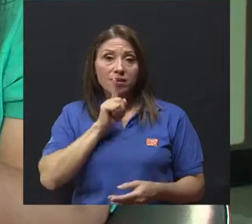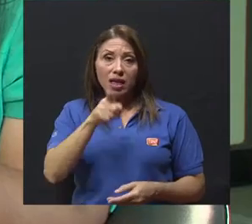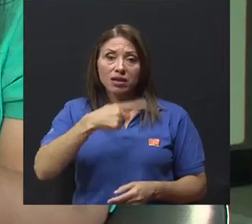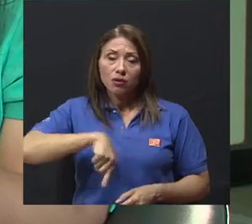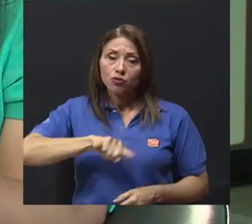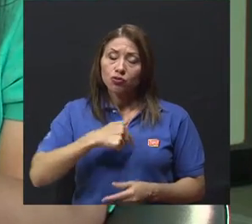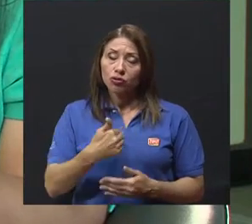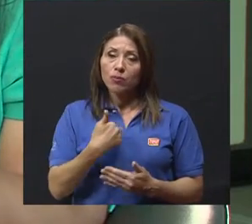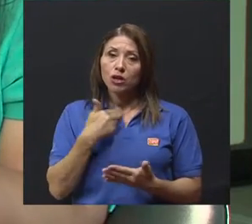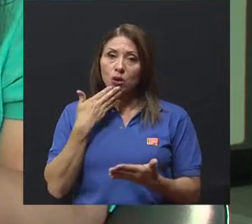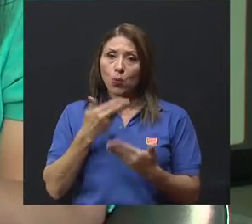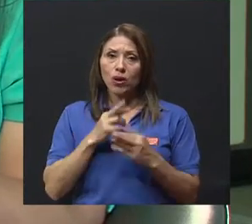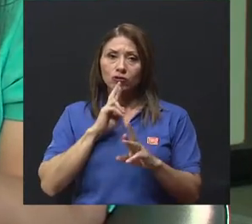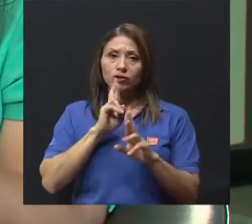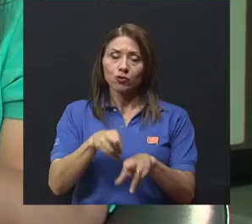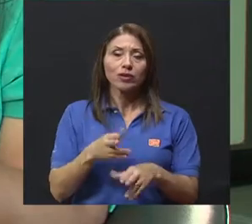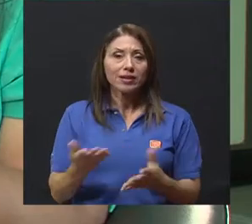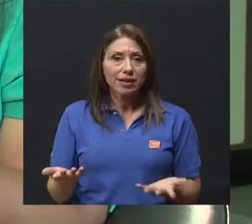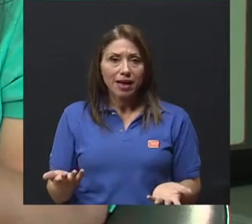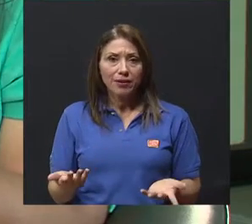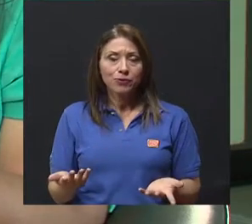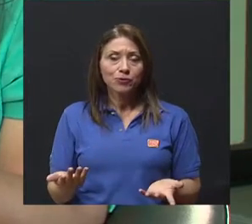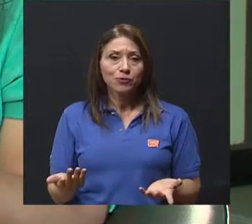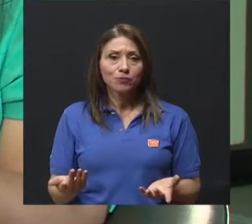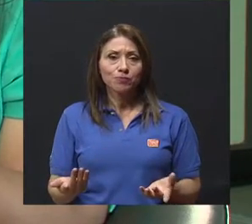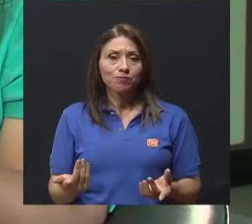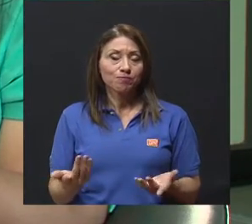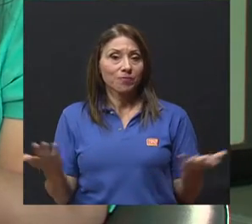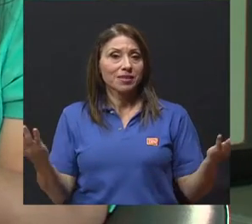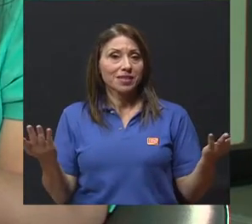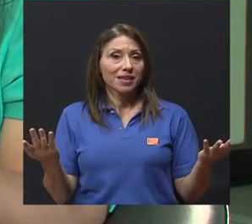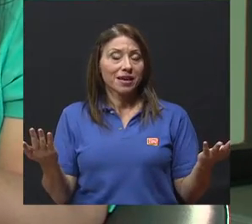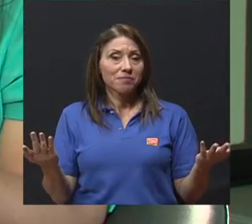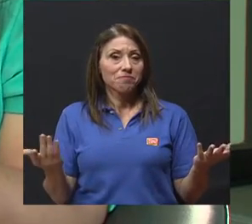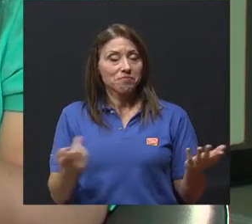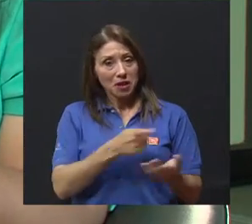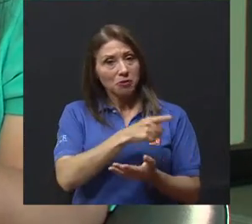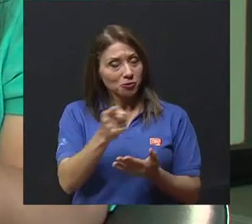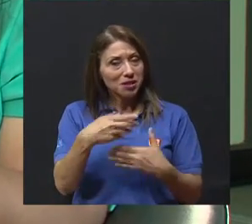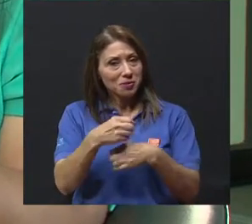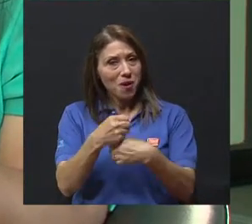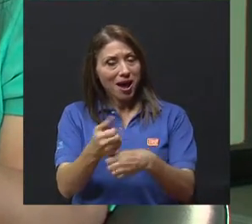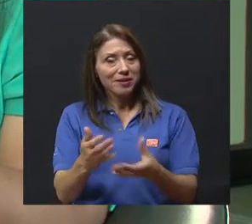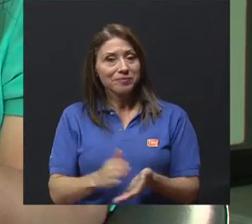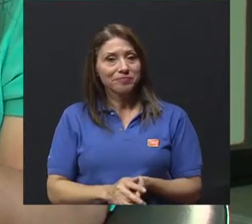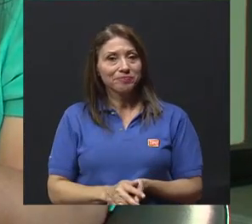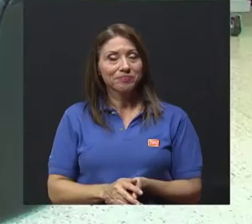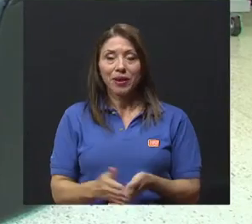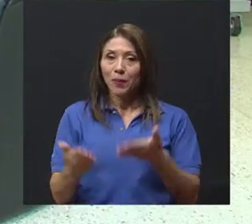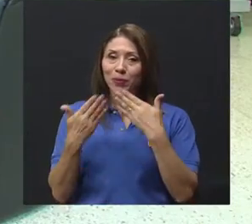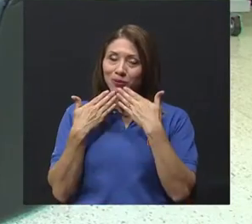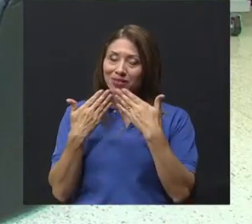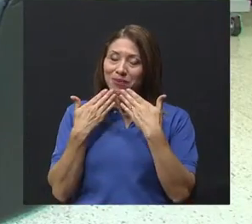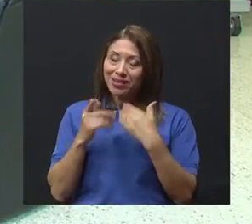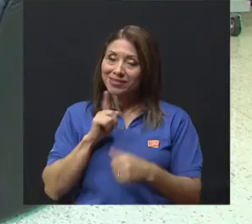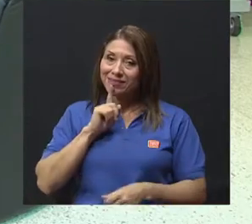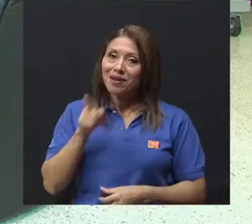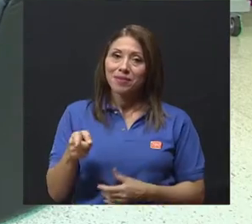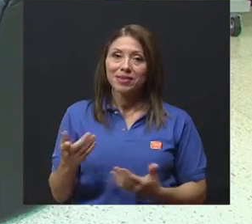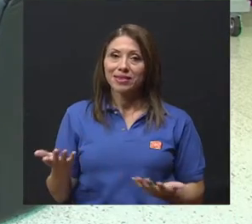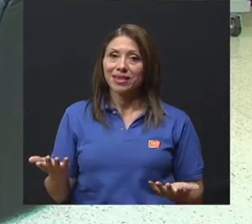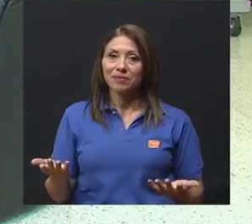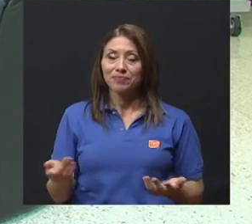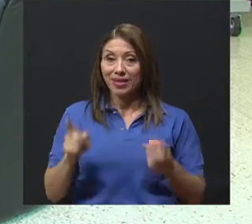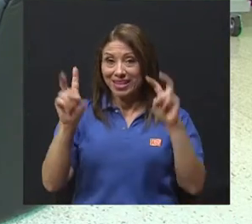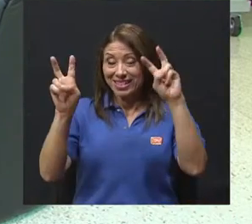hemos tenido muy buenos resultados así que que den ese paso muchísimas gracias sol y realmente